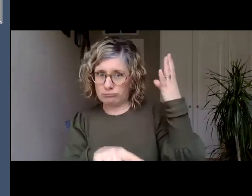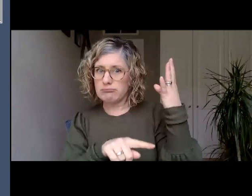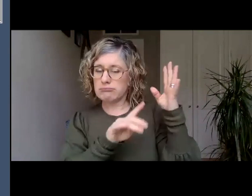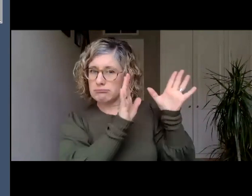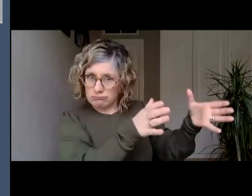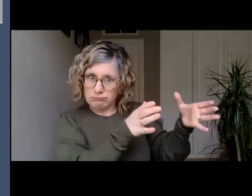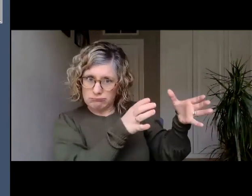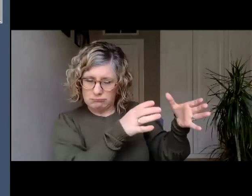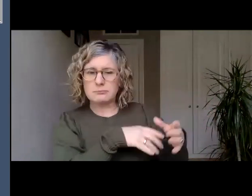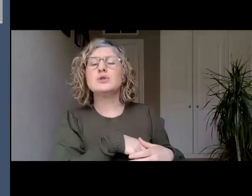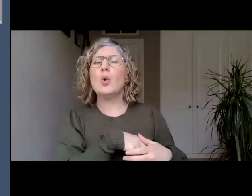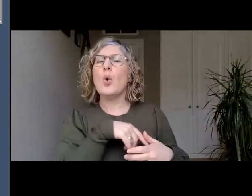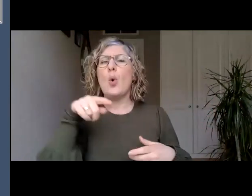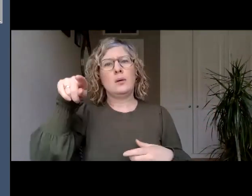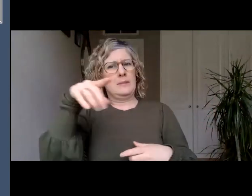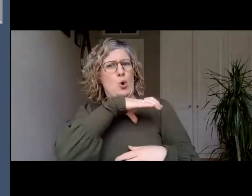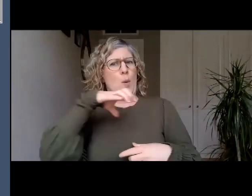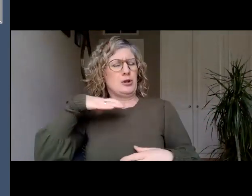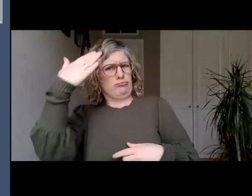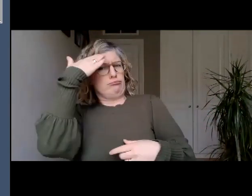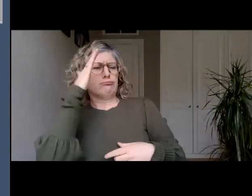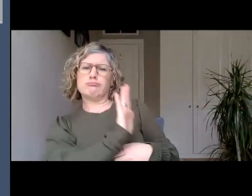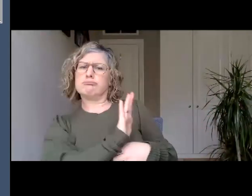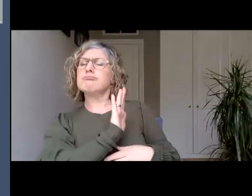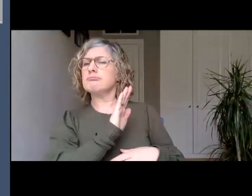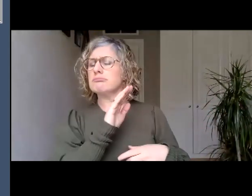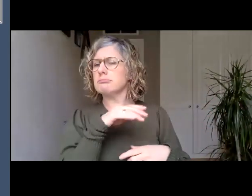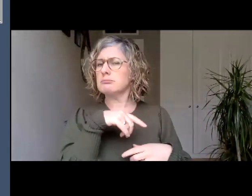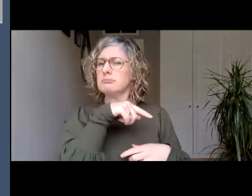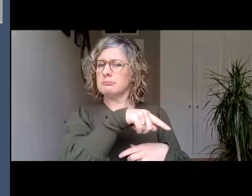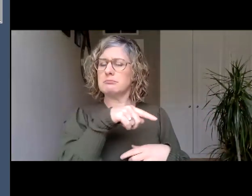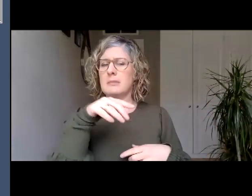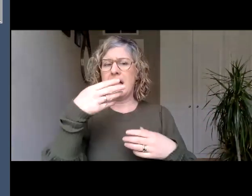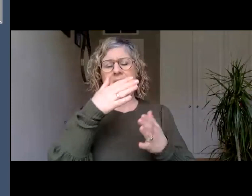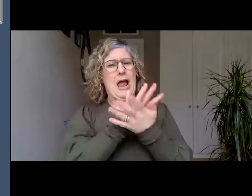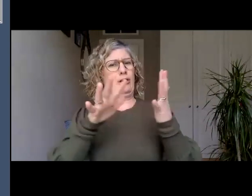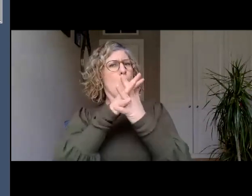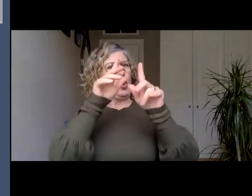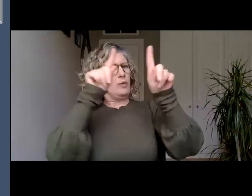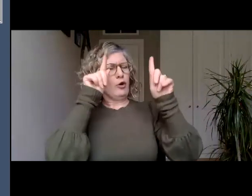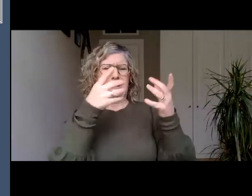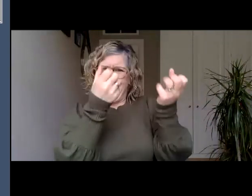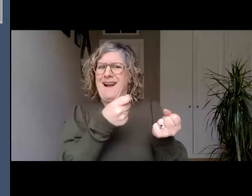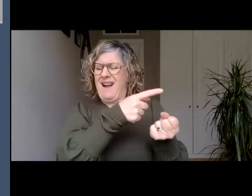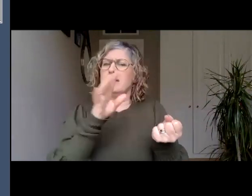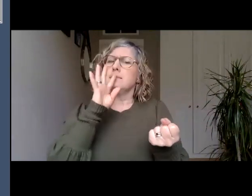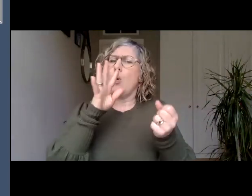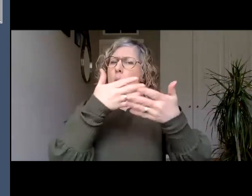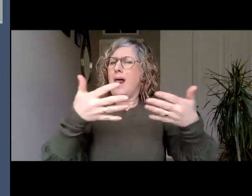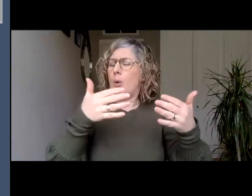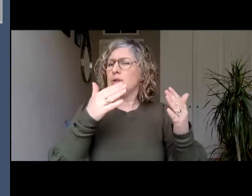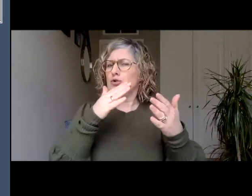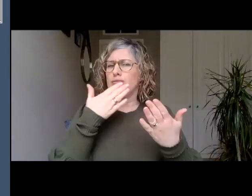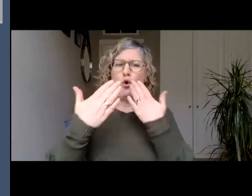En la interpretación de conferencias de lenguas orales ya hay chino, francés,